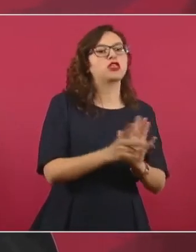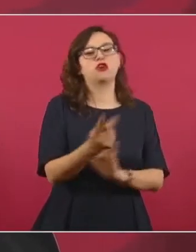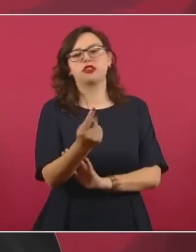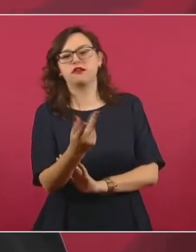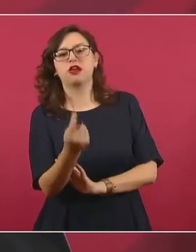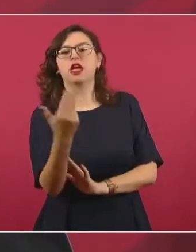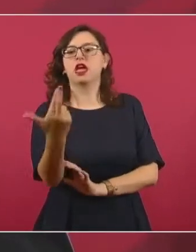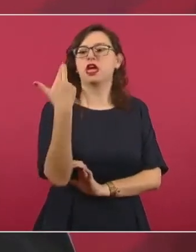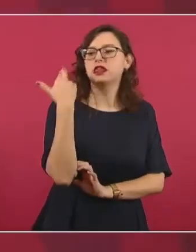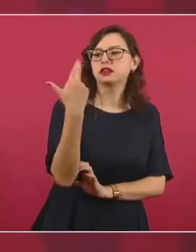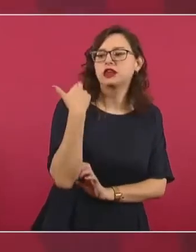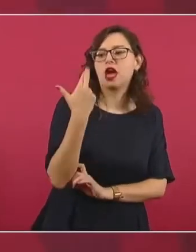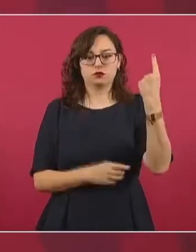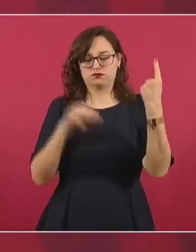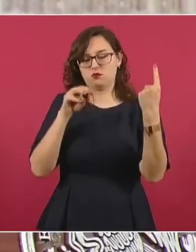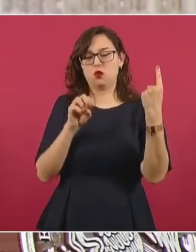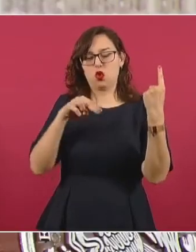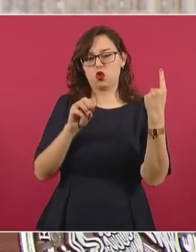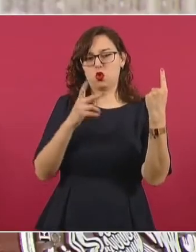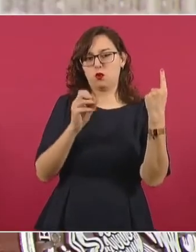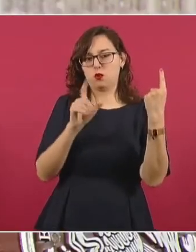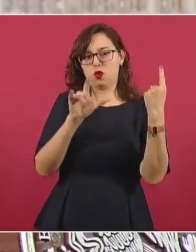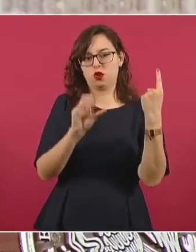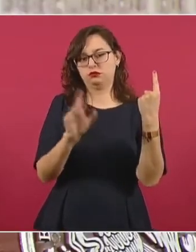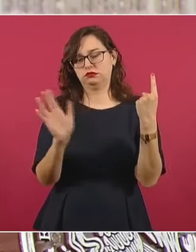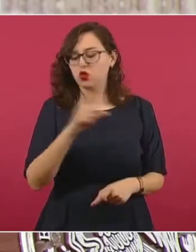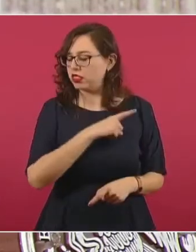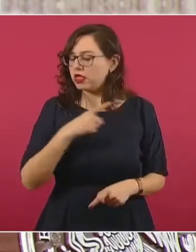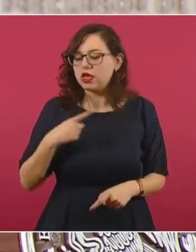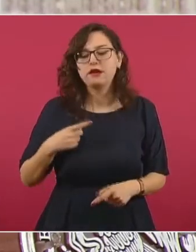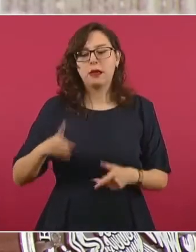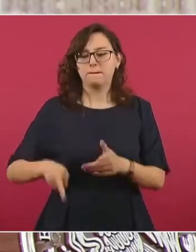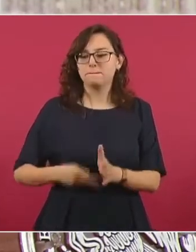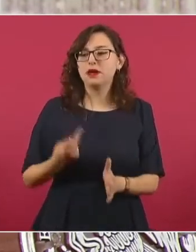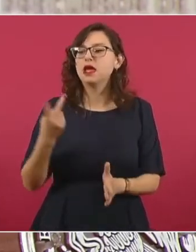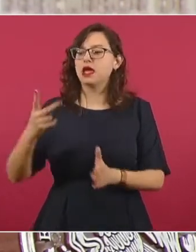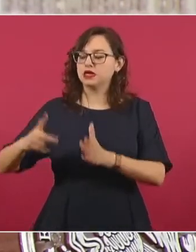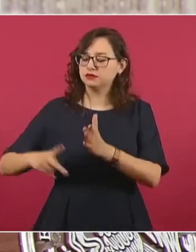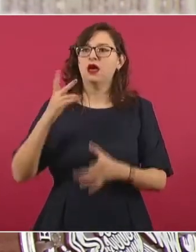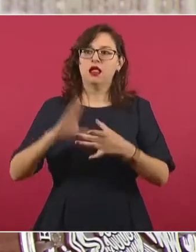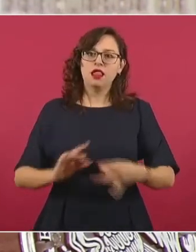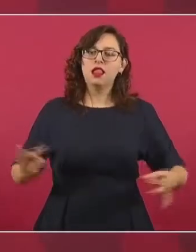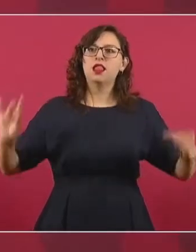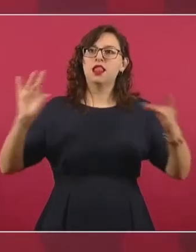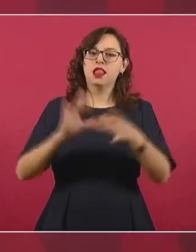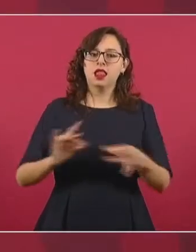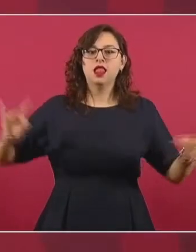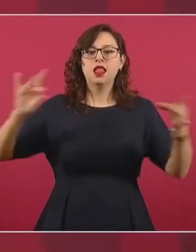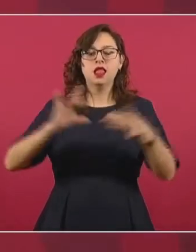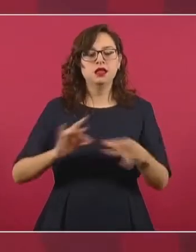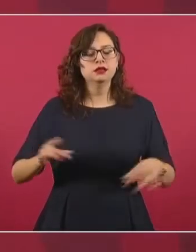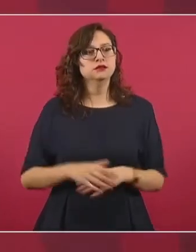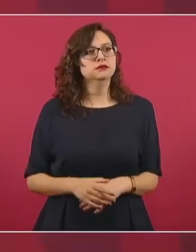decir, monopolio. Pues pasó el tiempo, pues sigue habiendo don